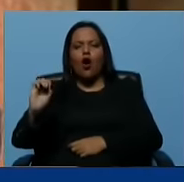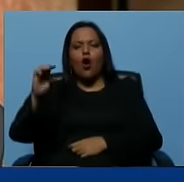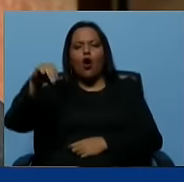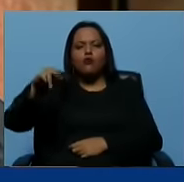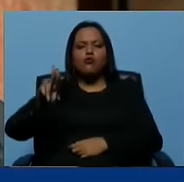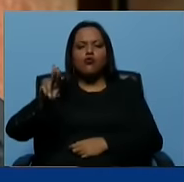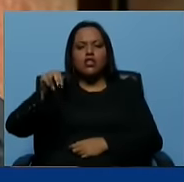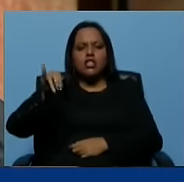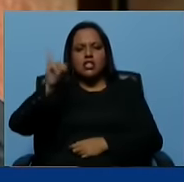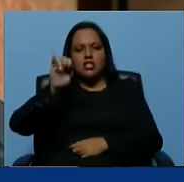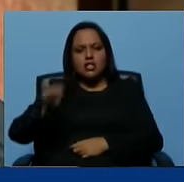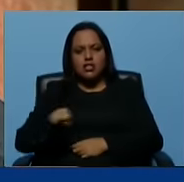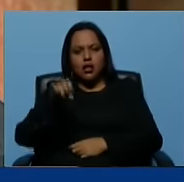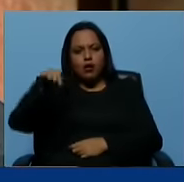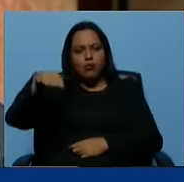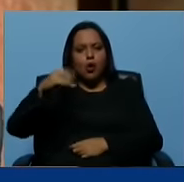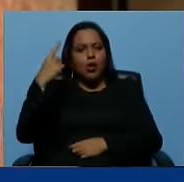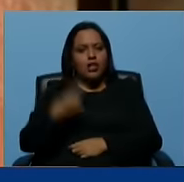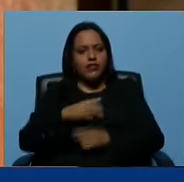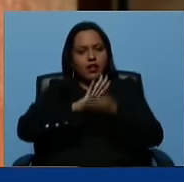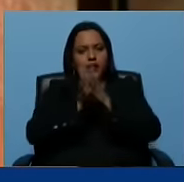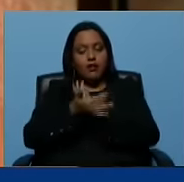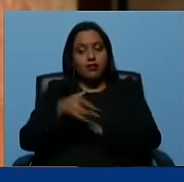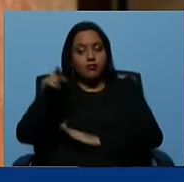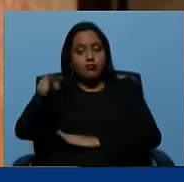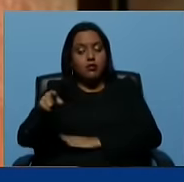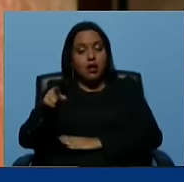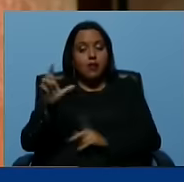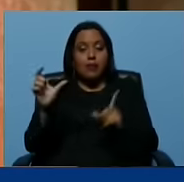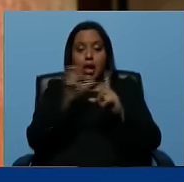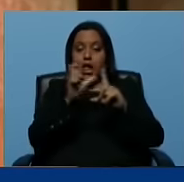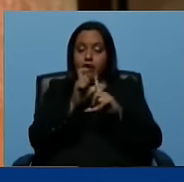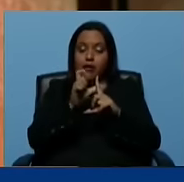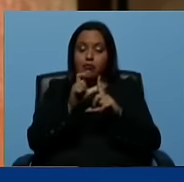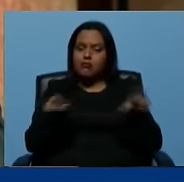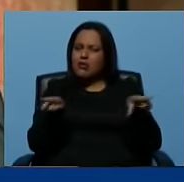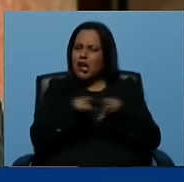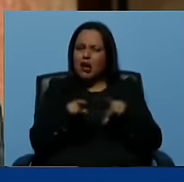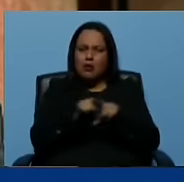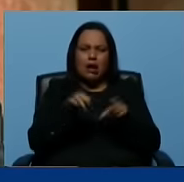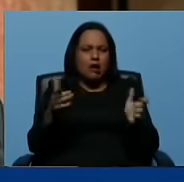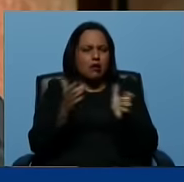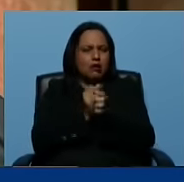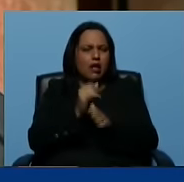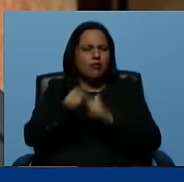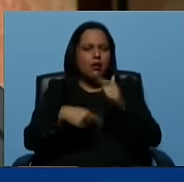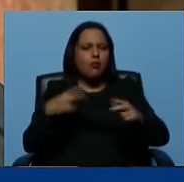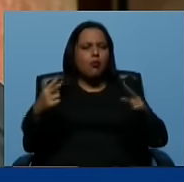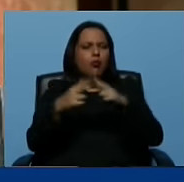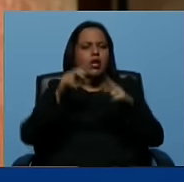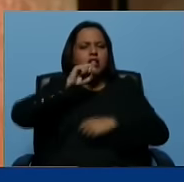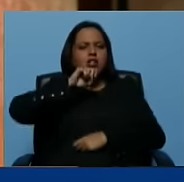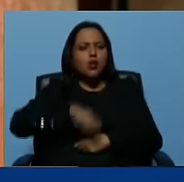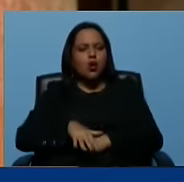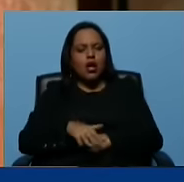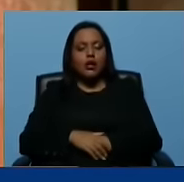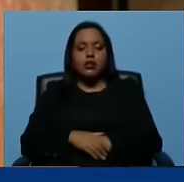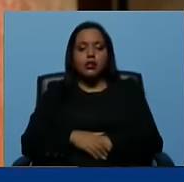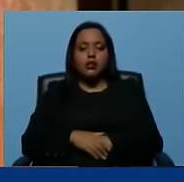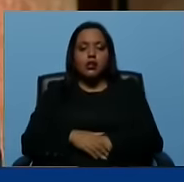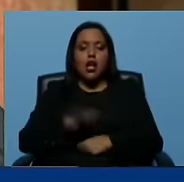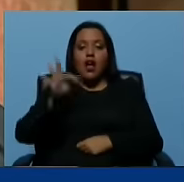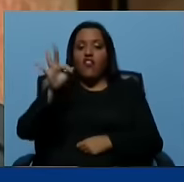exterminado". Esta es la frase típica que usted va a encontrar cuando analiza la historia del fascismo, del